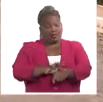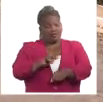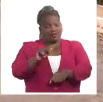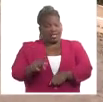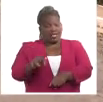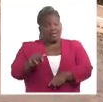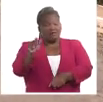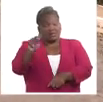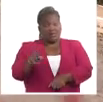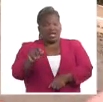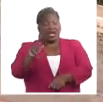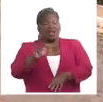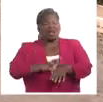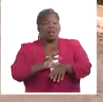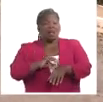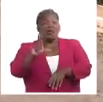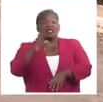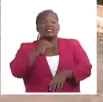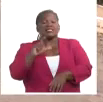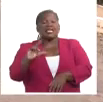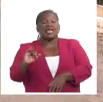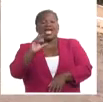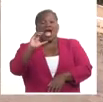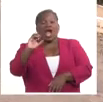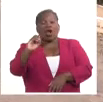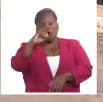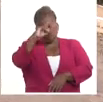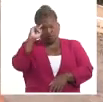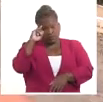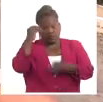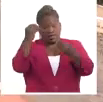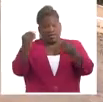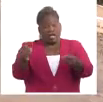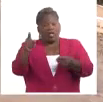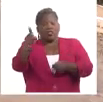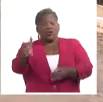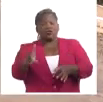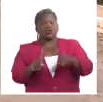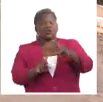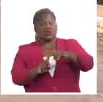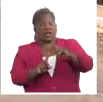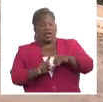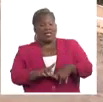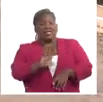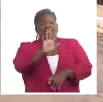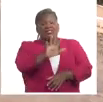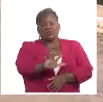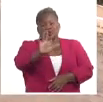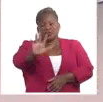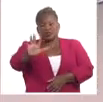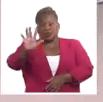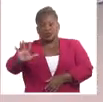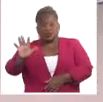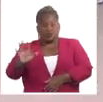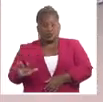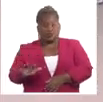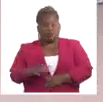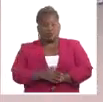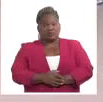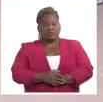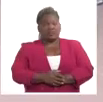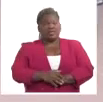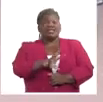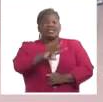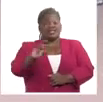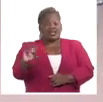los celíacos, que se le entrega mensualmente aproximadamente 12 toneladas y 5 kilogramos a cada uno de estos pacientes. Con casi